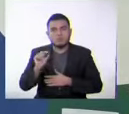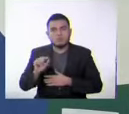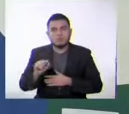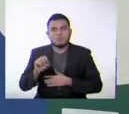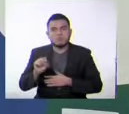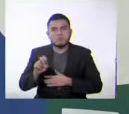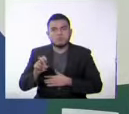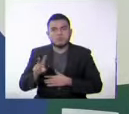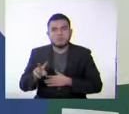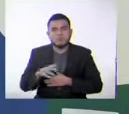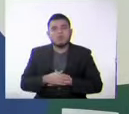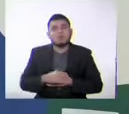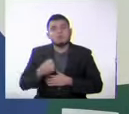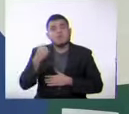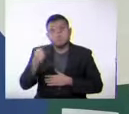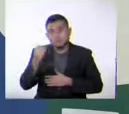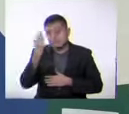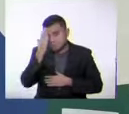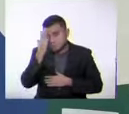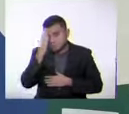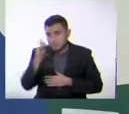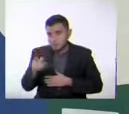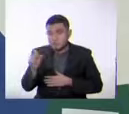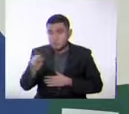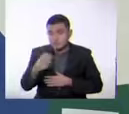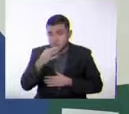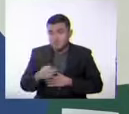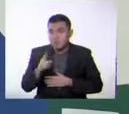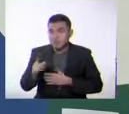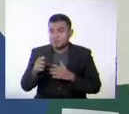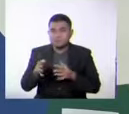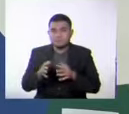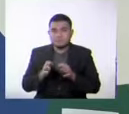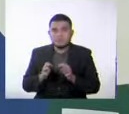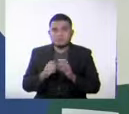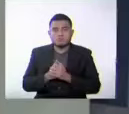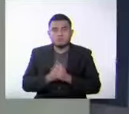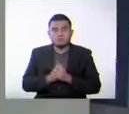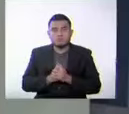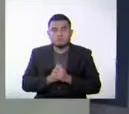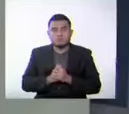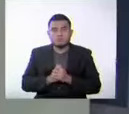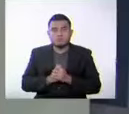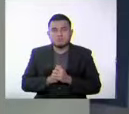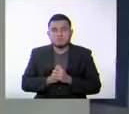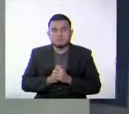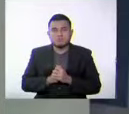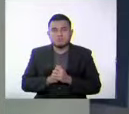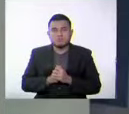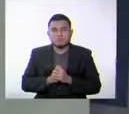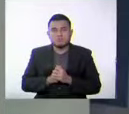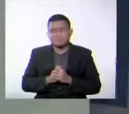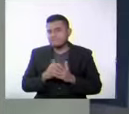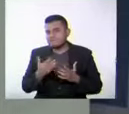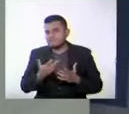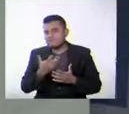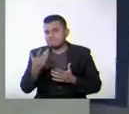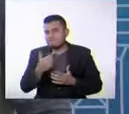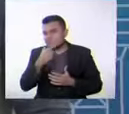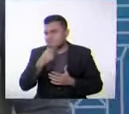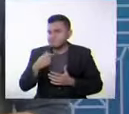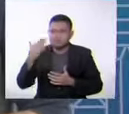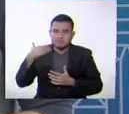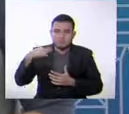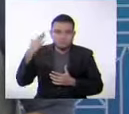importante reconocer que si bien es cierto hay una forma que hemos estado acostumbrados de